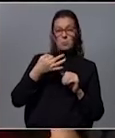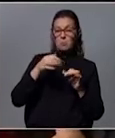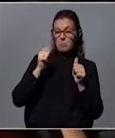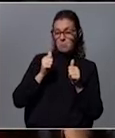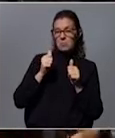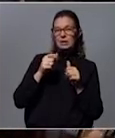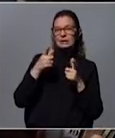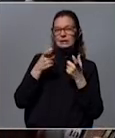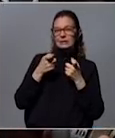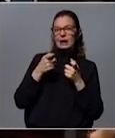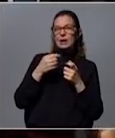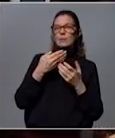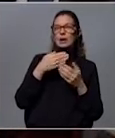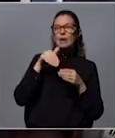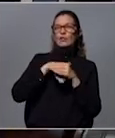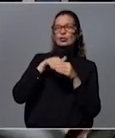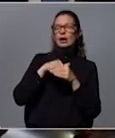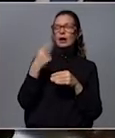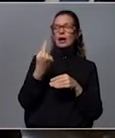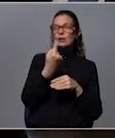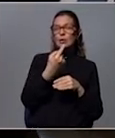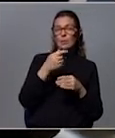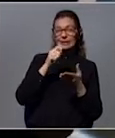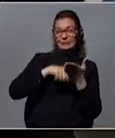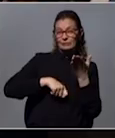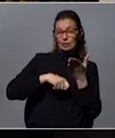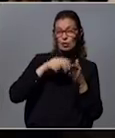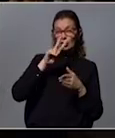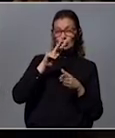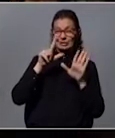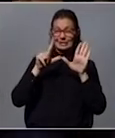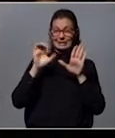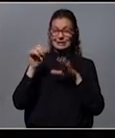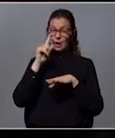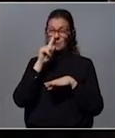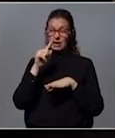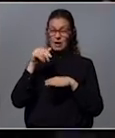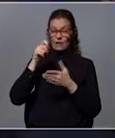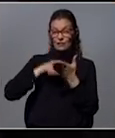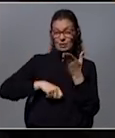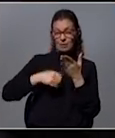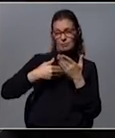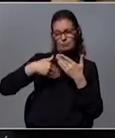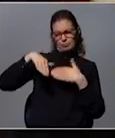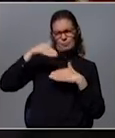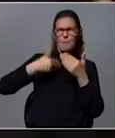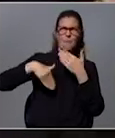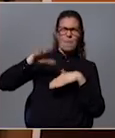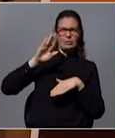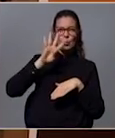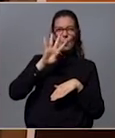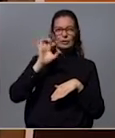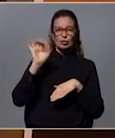para habilitar la consulta popular debía presentar un mínimo de 270 mil firmas que superó holgadamente gracias a